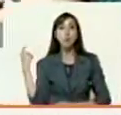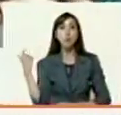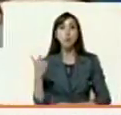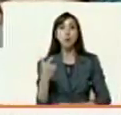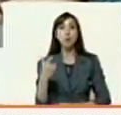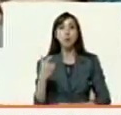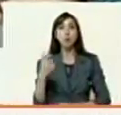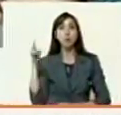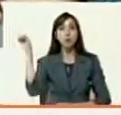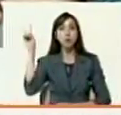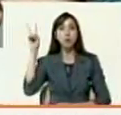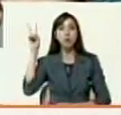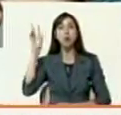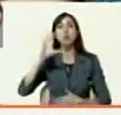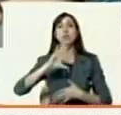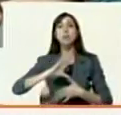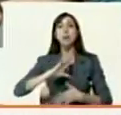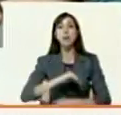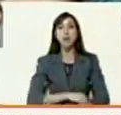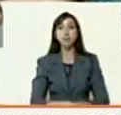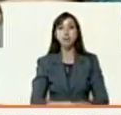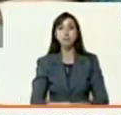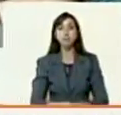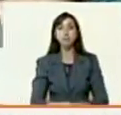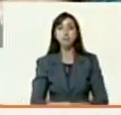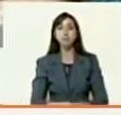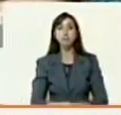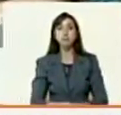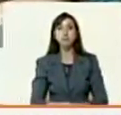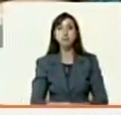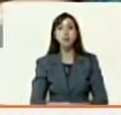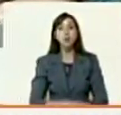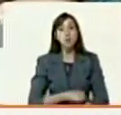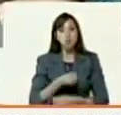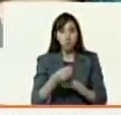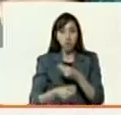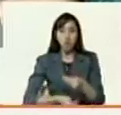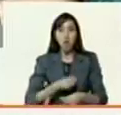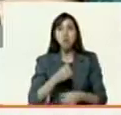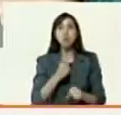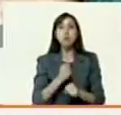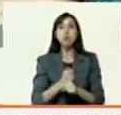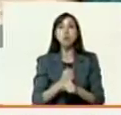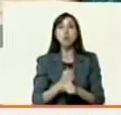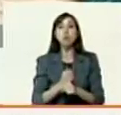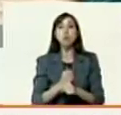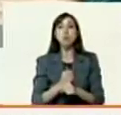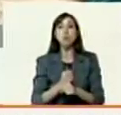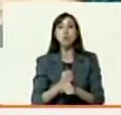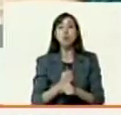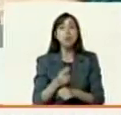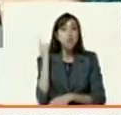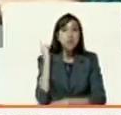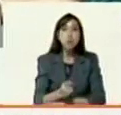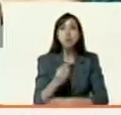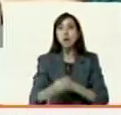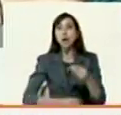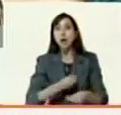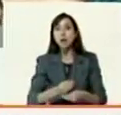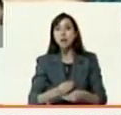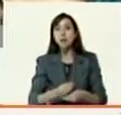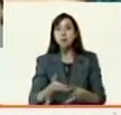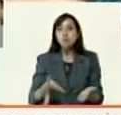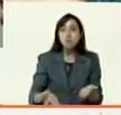América. Para denunciar y tomar acciones en lo jurídico también, para denunciar y tomar acciones en lo social,